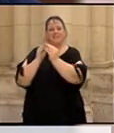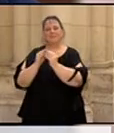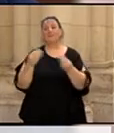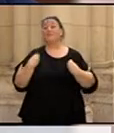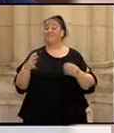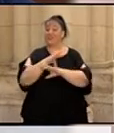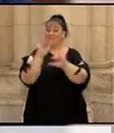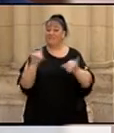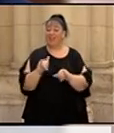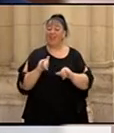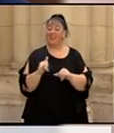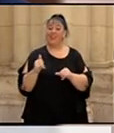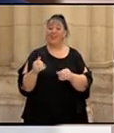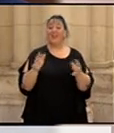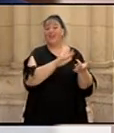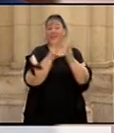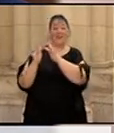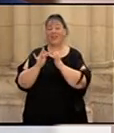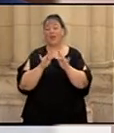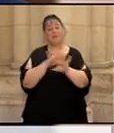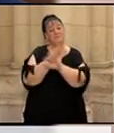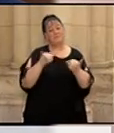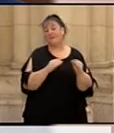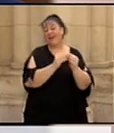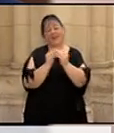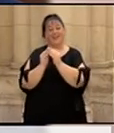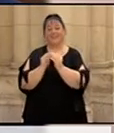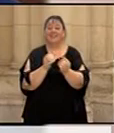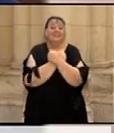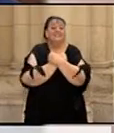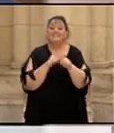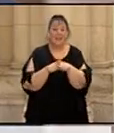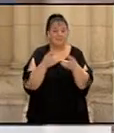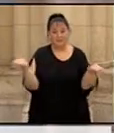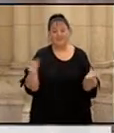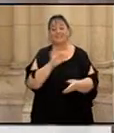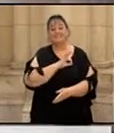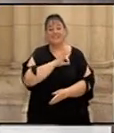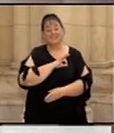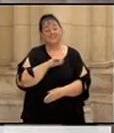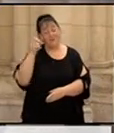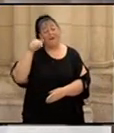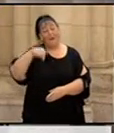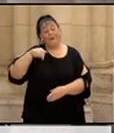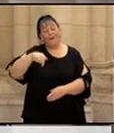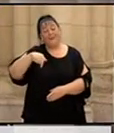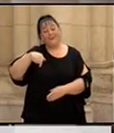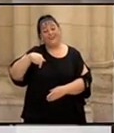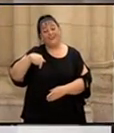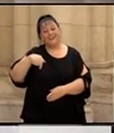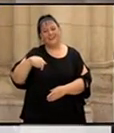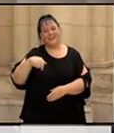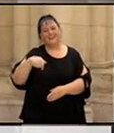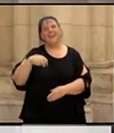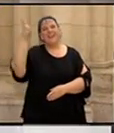paz unos con otros. Queridos hermanos, el Señor hoy nos viene